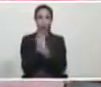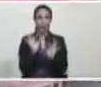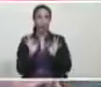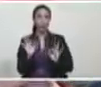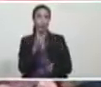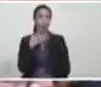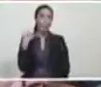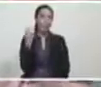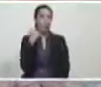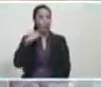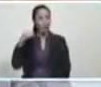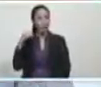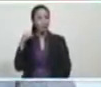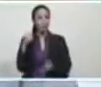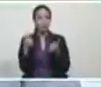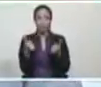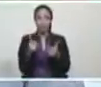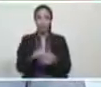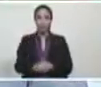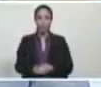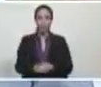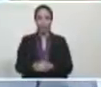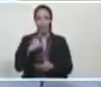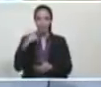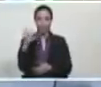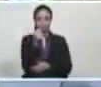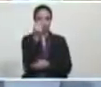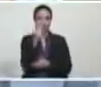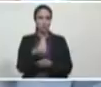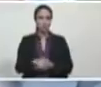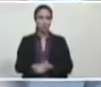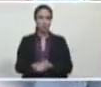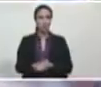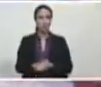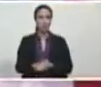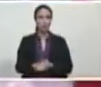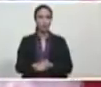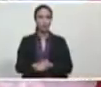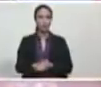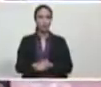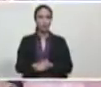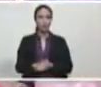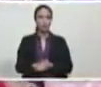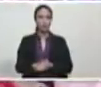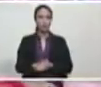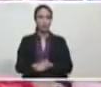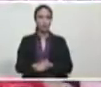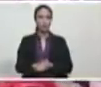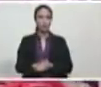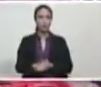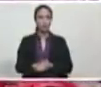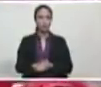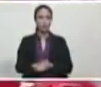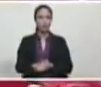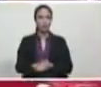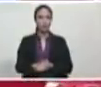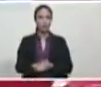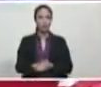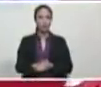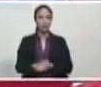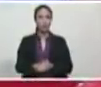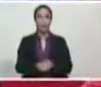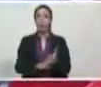automotriz que se conozca en la región al menos. Y lo más importante, tenemos